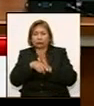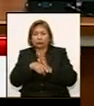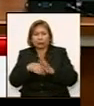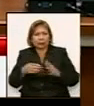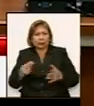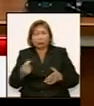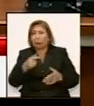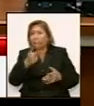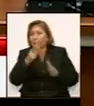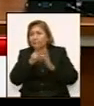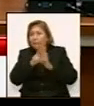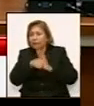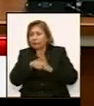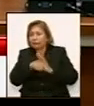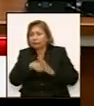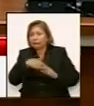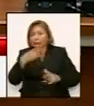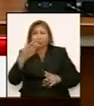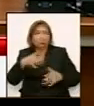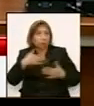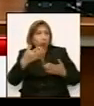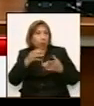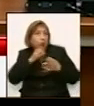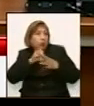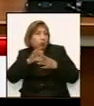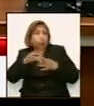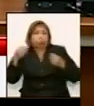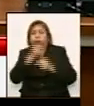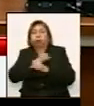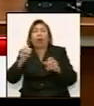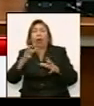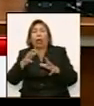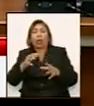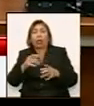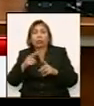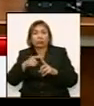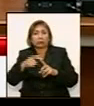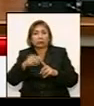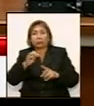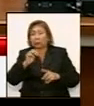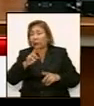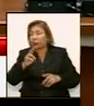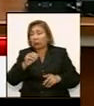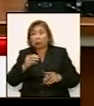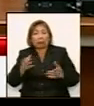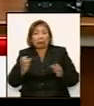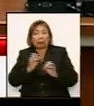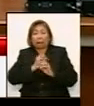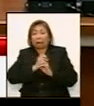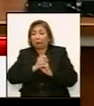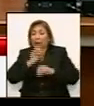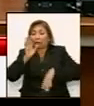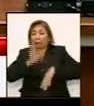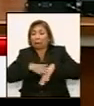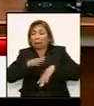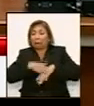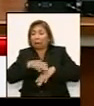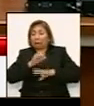Quizás pocos minutos, pero uno sí puede transmitir un atentado terrorista sin que ninguna alerta, sin